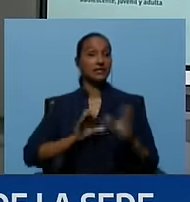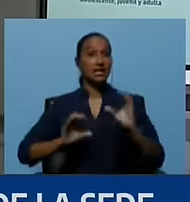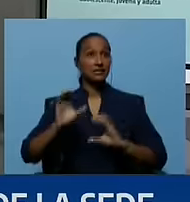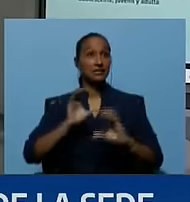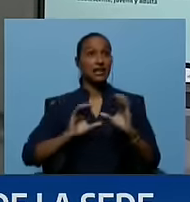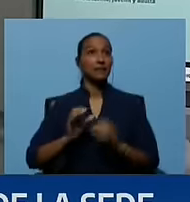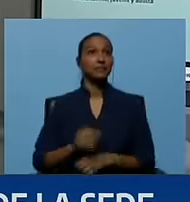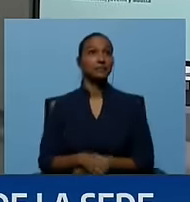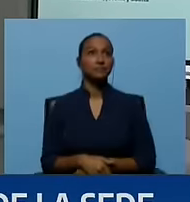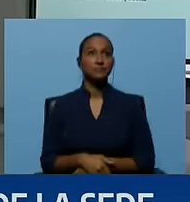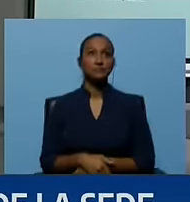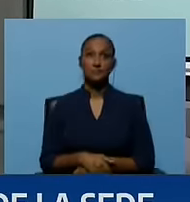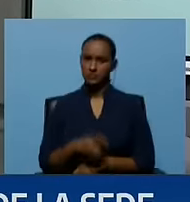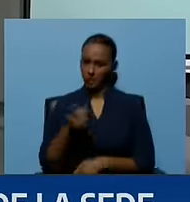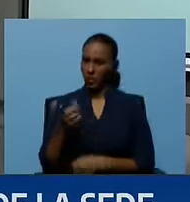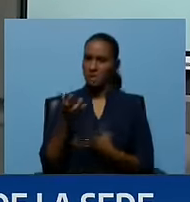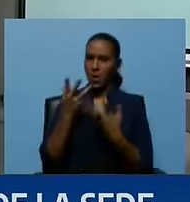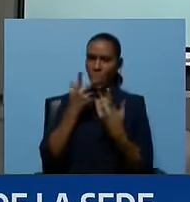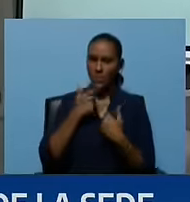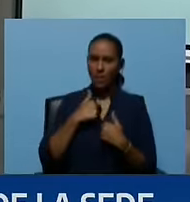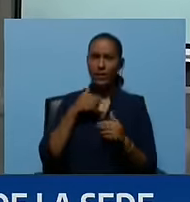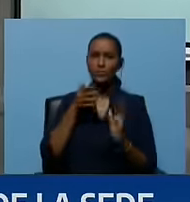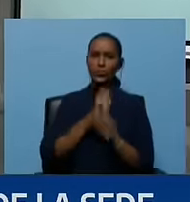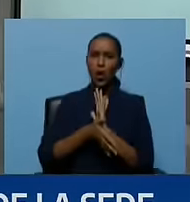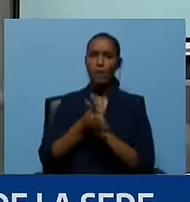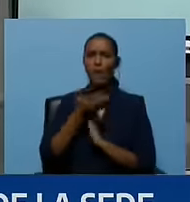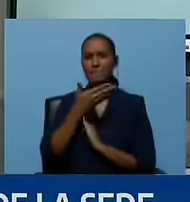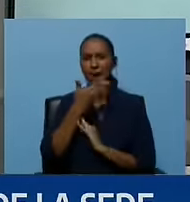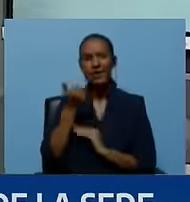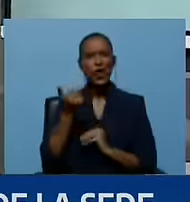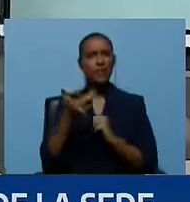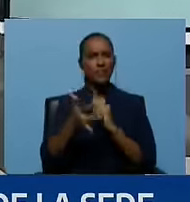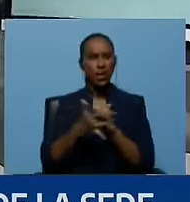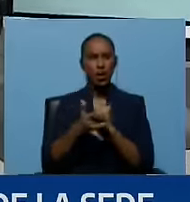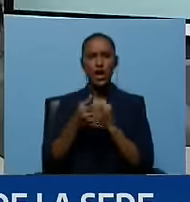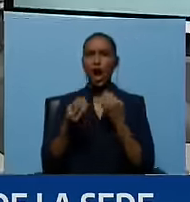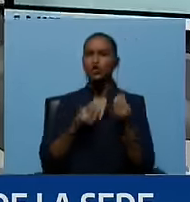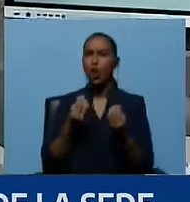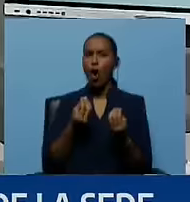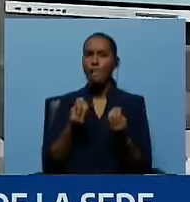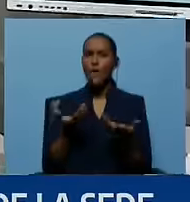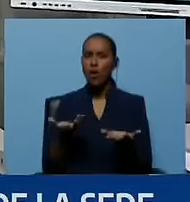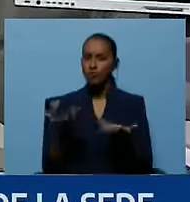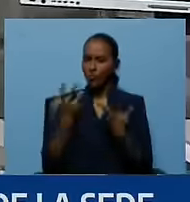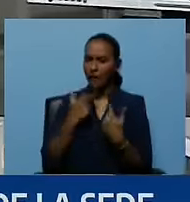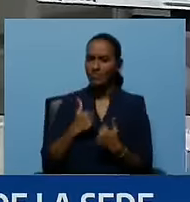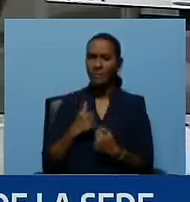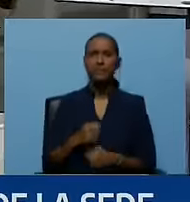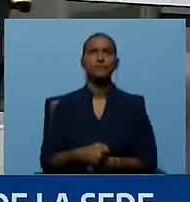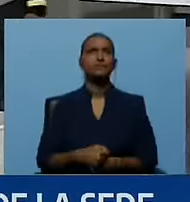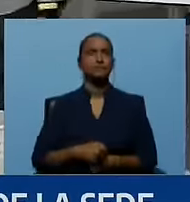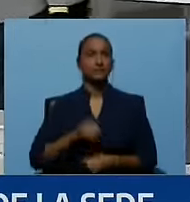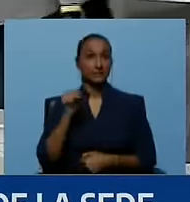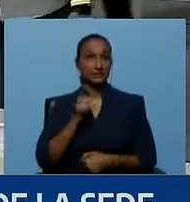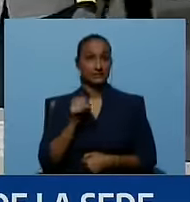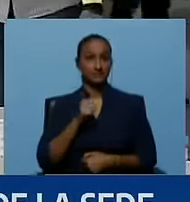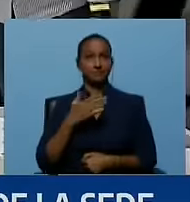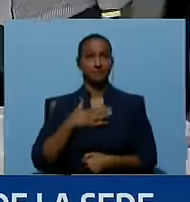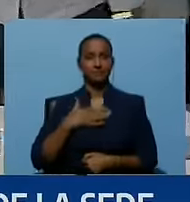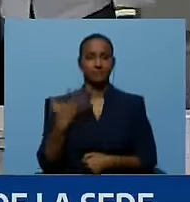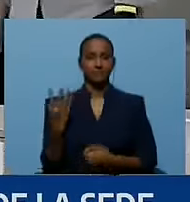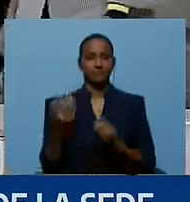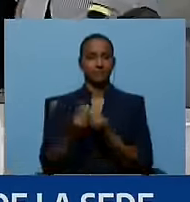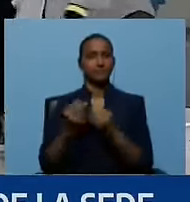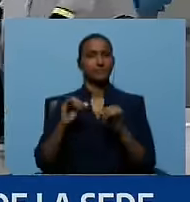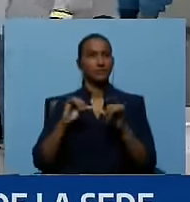a ser interactivas con la mayor tecnología. Así es, presidente. Cuéntame. Aquí nos acompaña la arquitecto que se ha dedicado a trabajar con